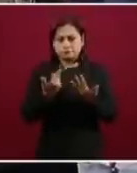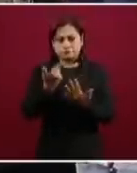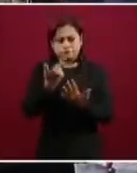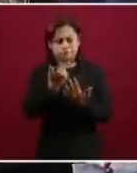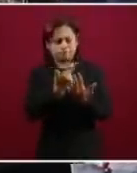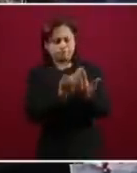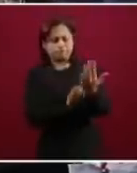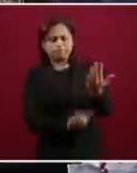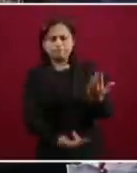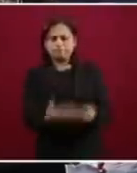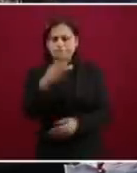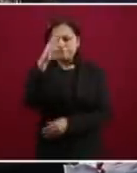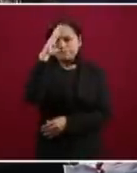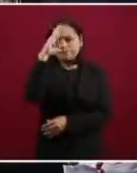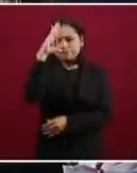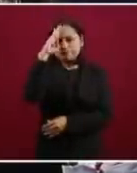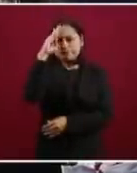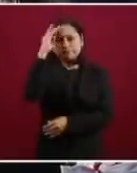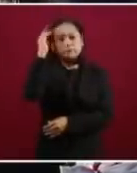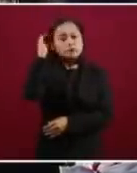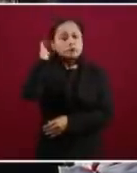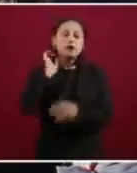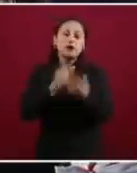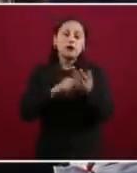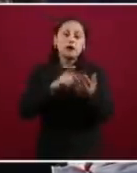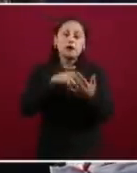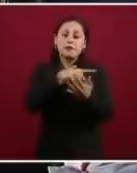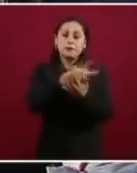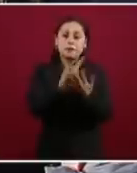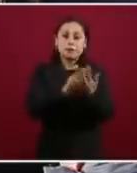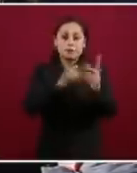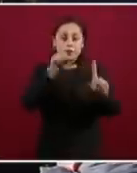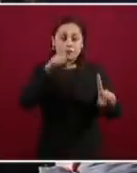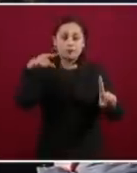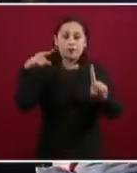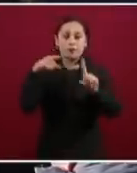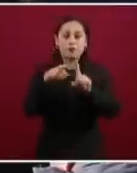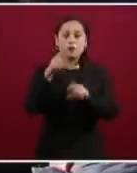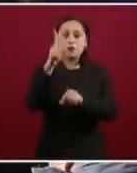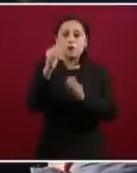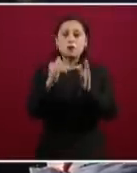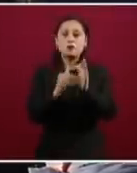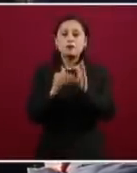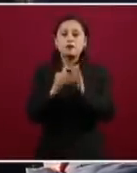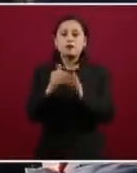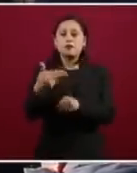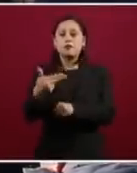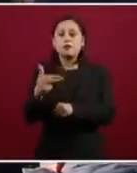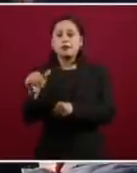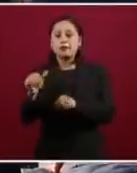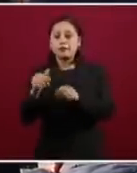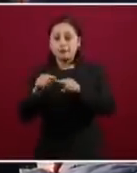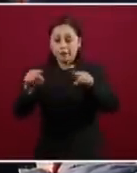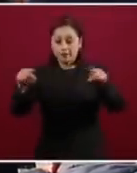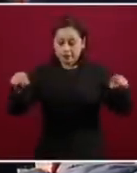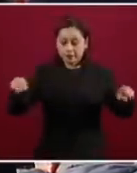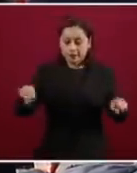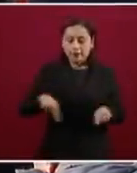se iban a cultivar 1,000,000 hectáreas en 2 años para dar empleo permanente